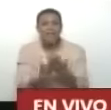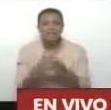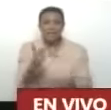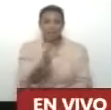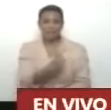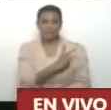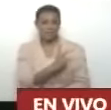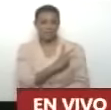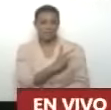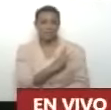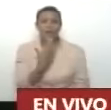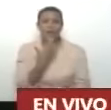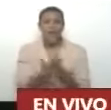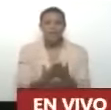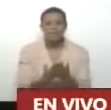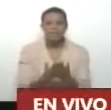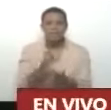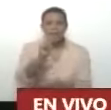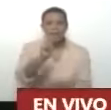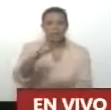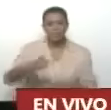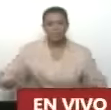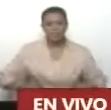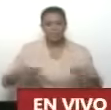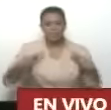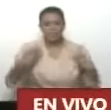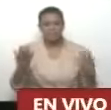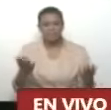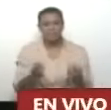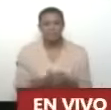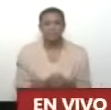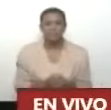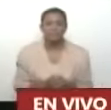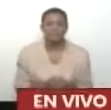Venevisión. Gracias, BTV. Gracias,